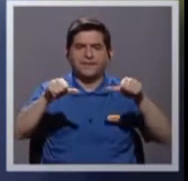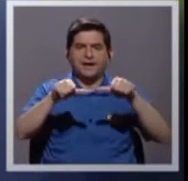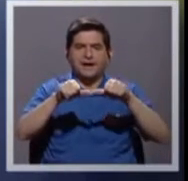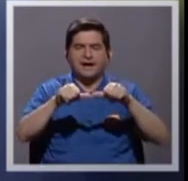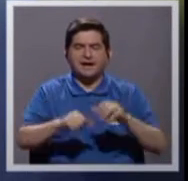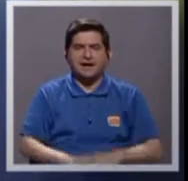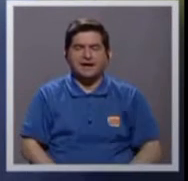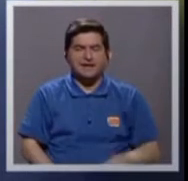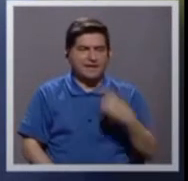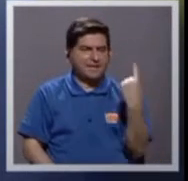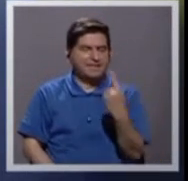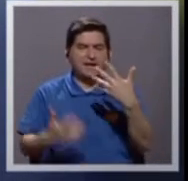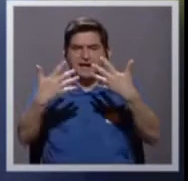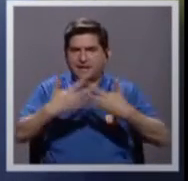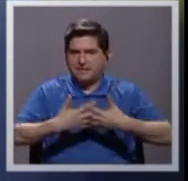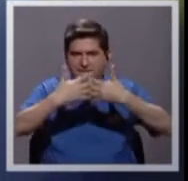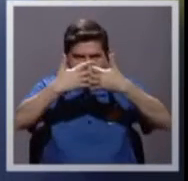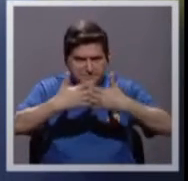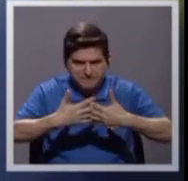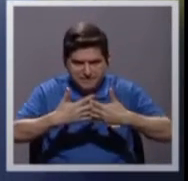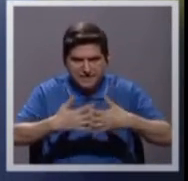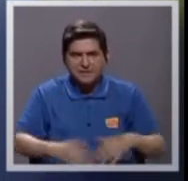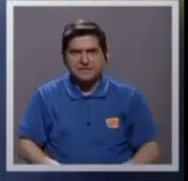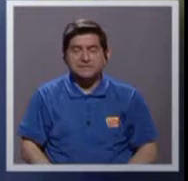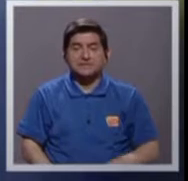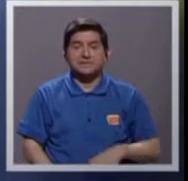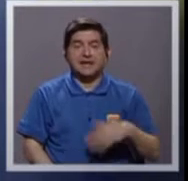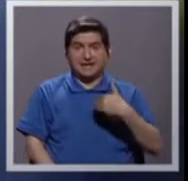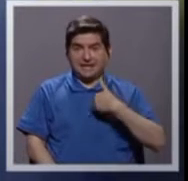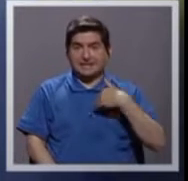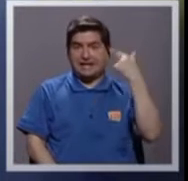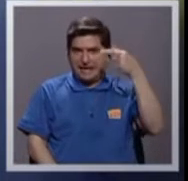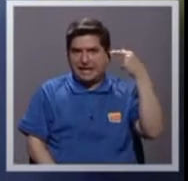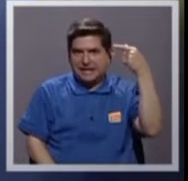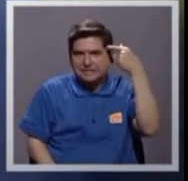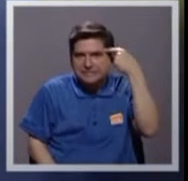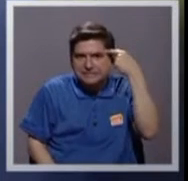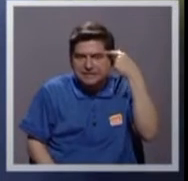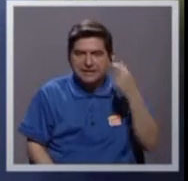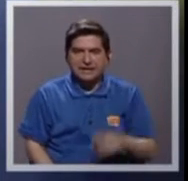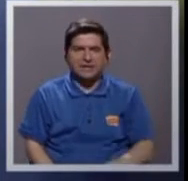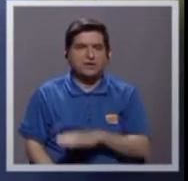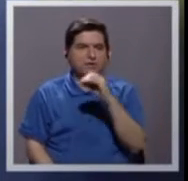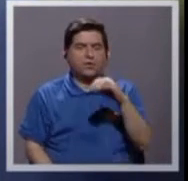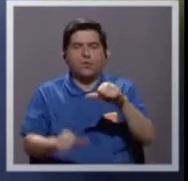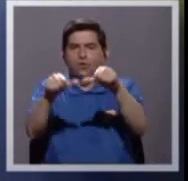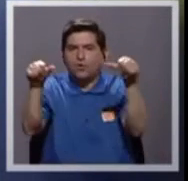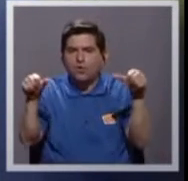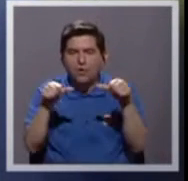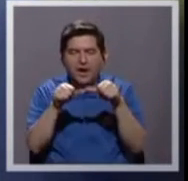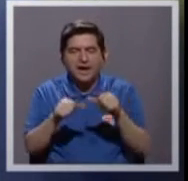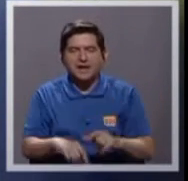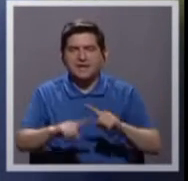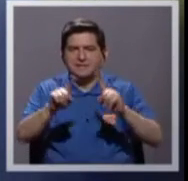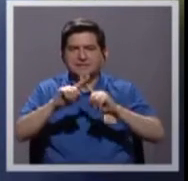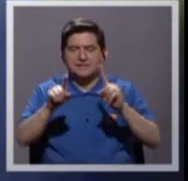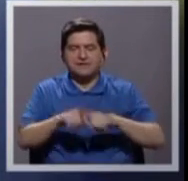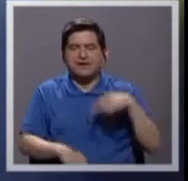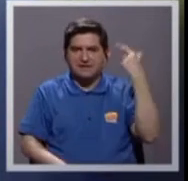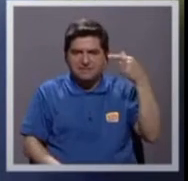cada empresa y cada empresa del Estado y cada segmento del Estado